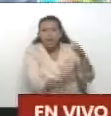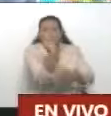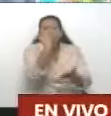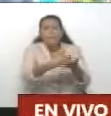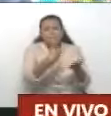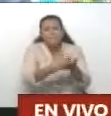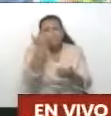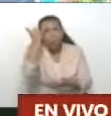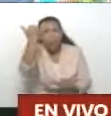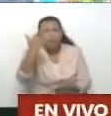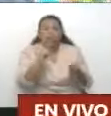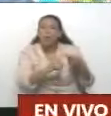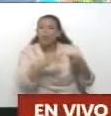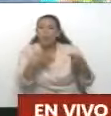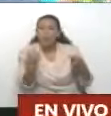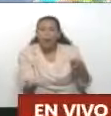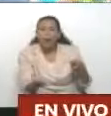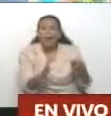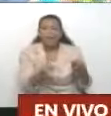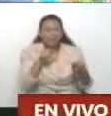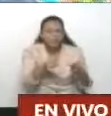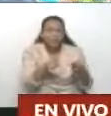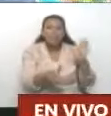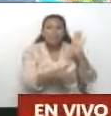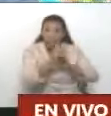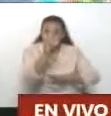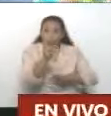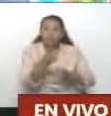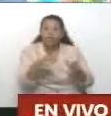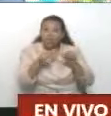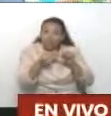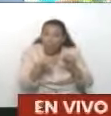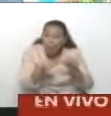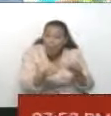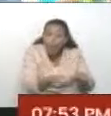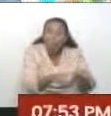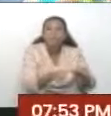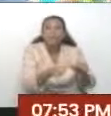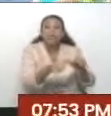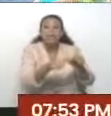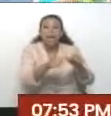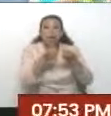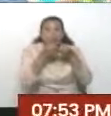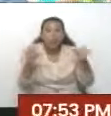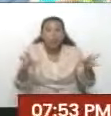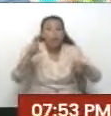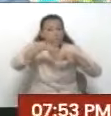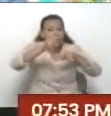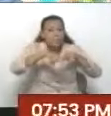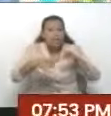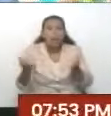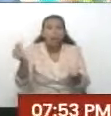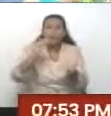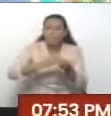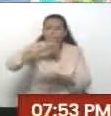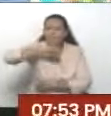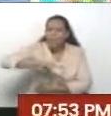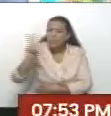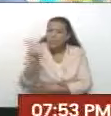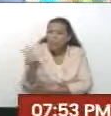propuestas. La primera gran propuesta que está en desarrollo, que ha estado en desarrollo, es el Club Infantil Mi Patria Venezuela,